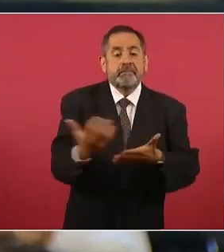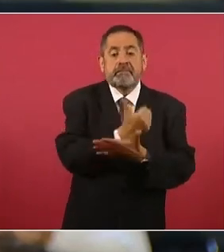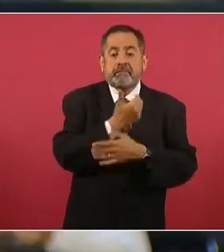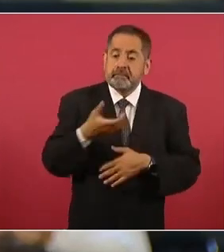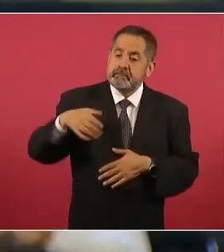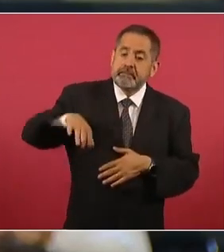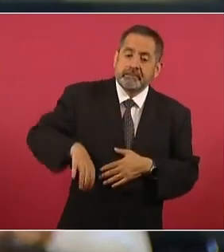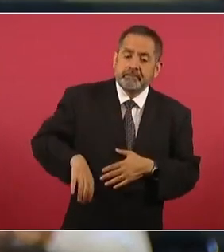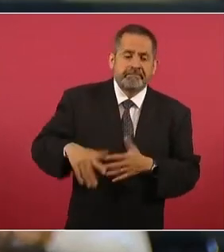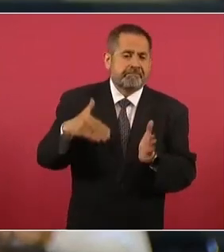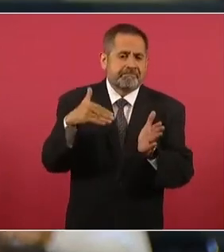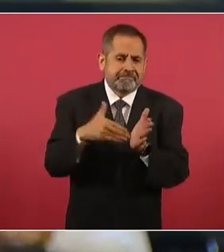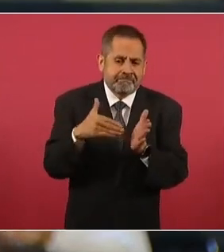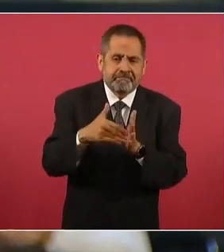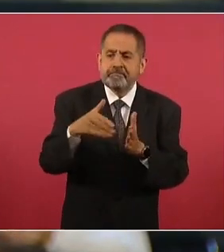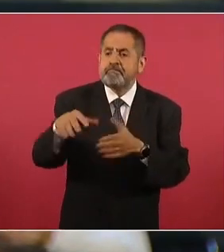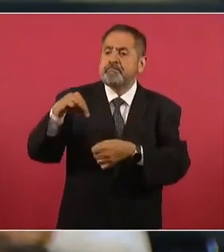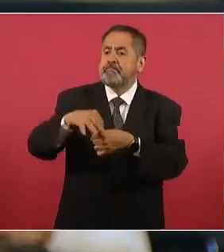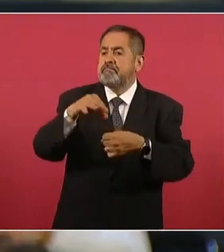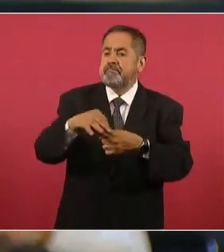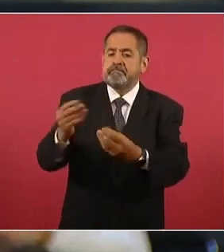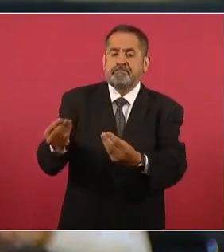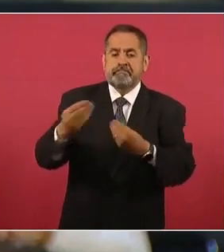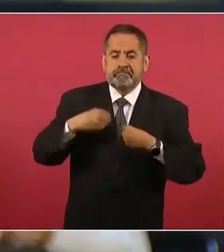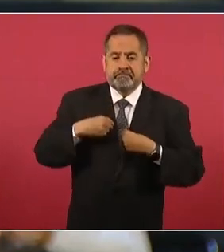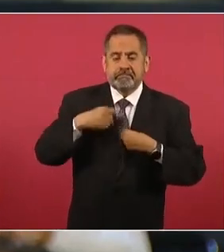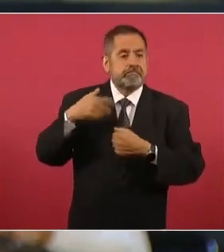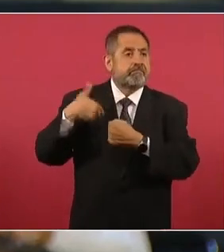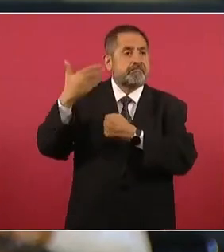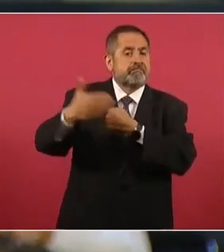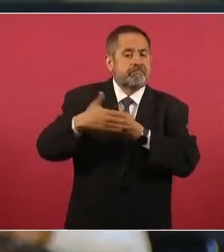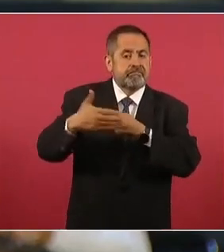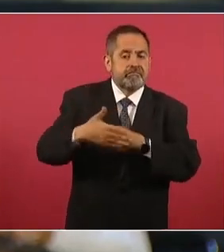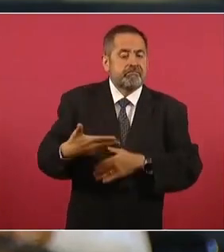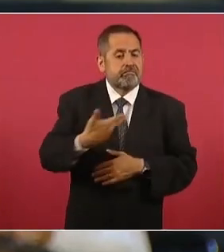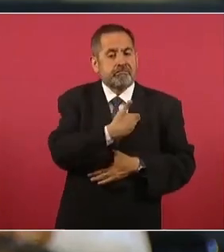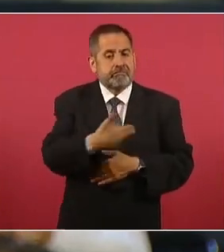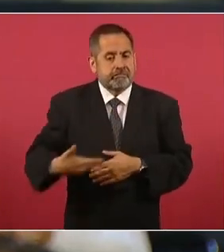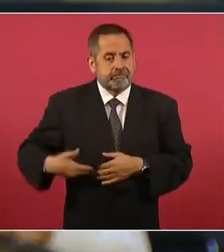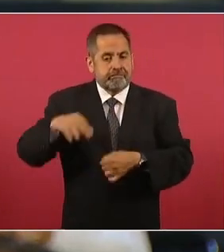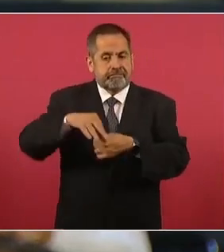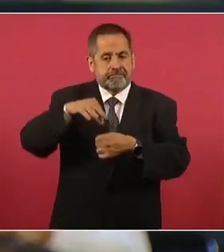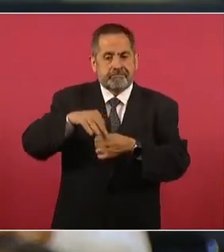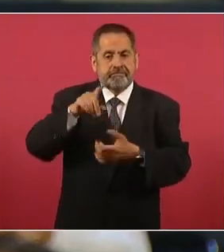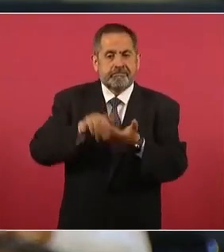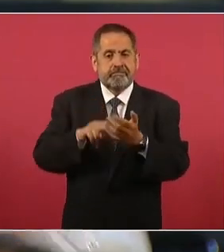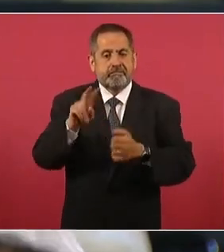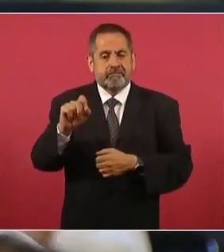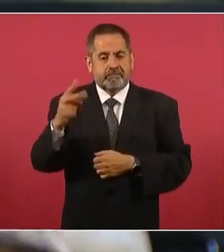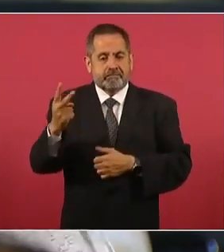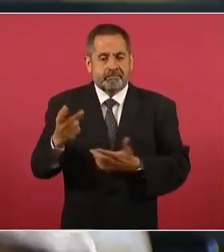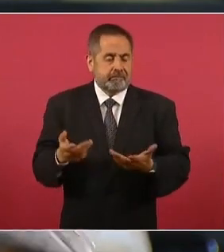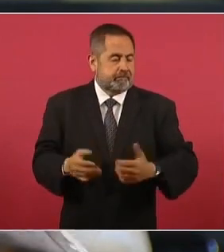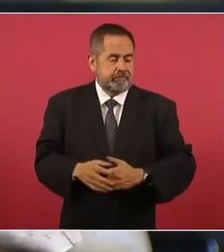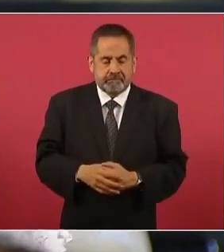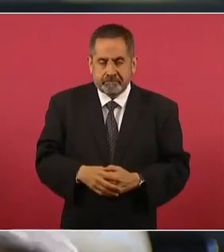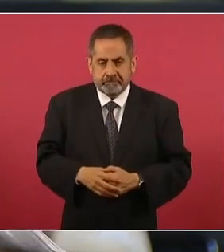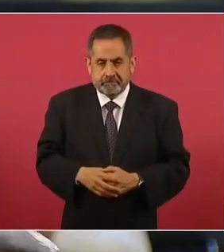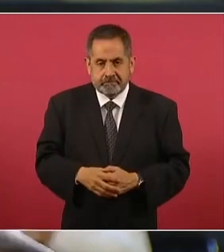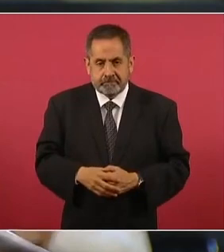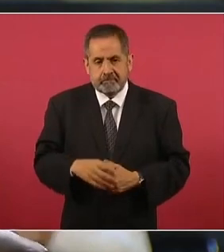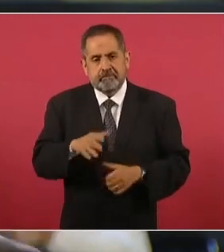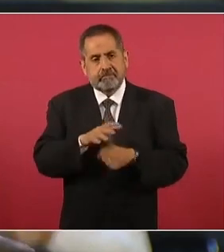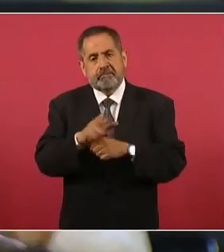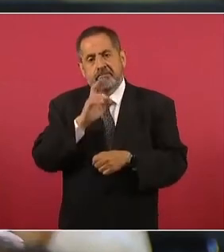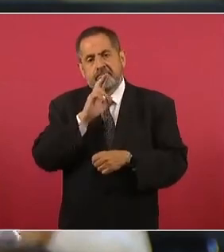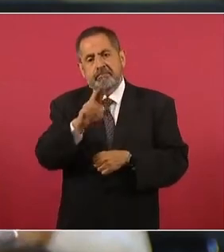bolsillo millones de votos para la elección presidencial del 24. Presidente, ¿cuál es la